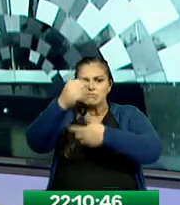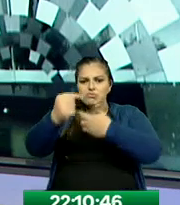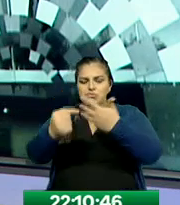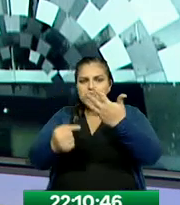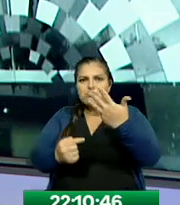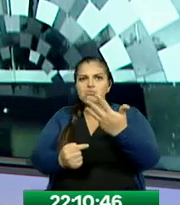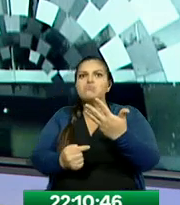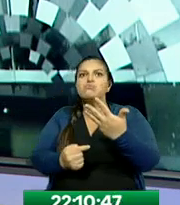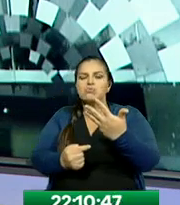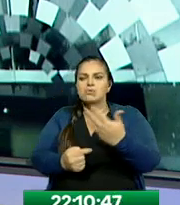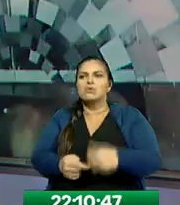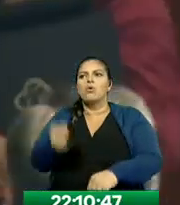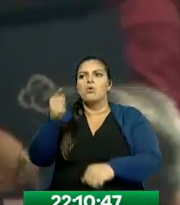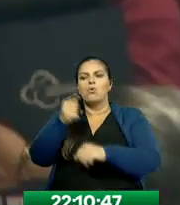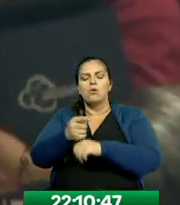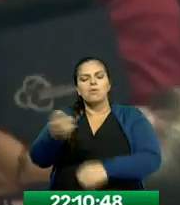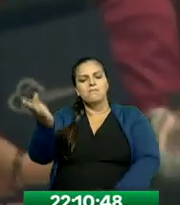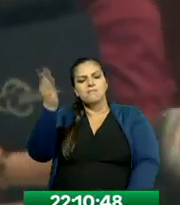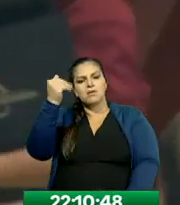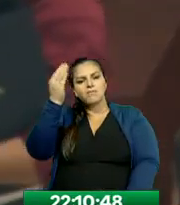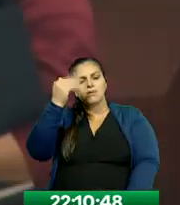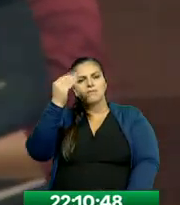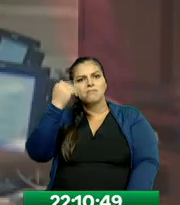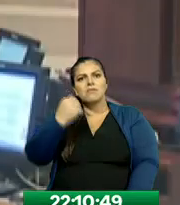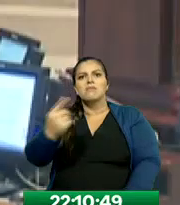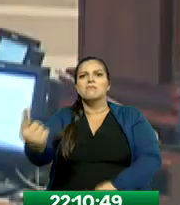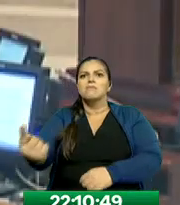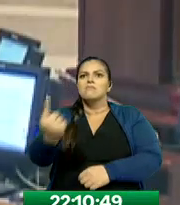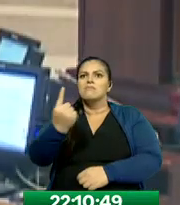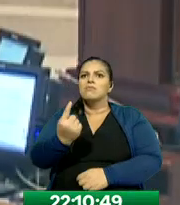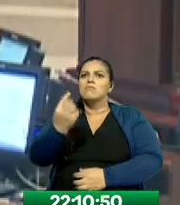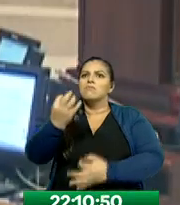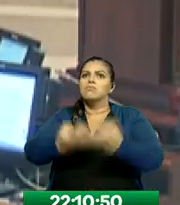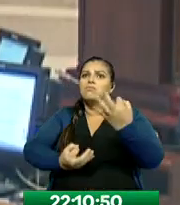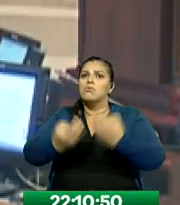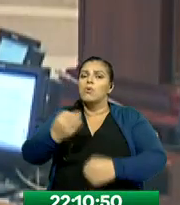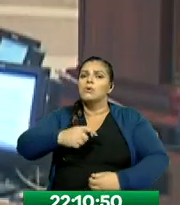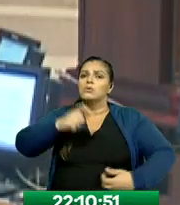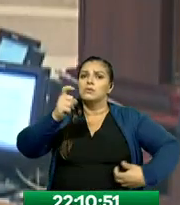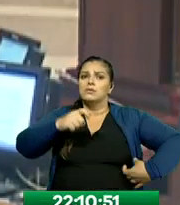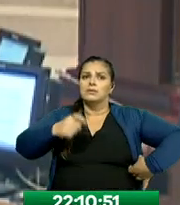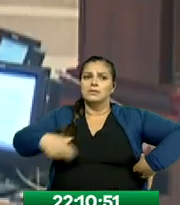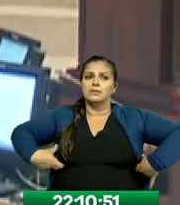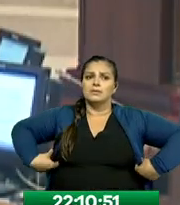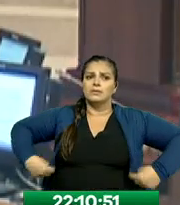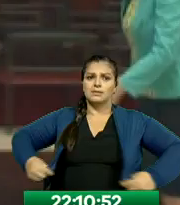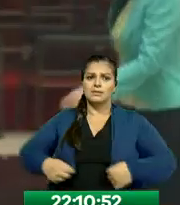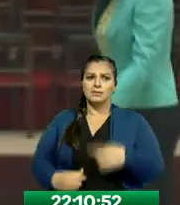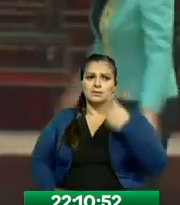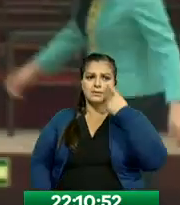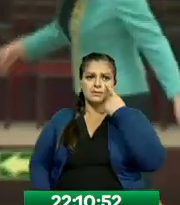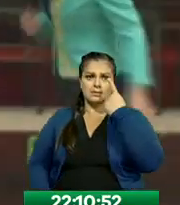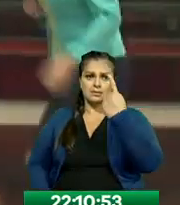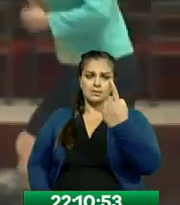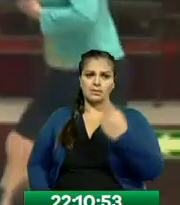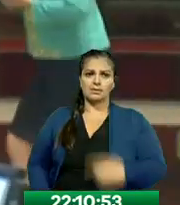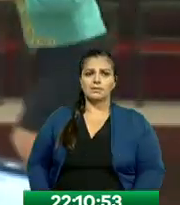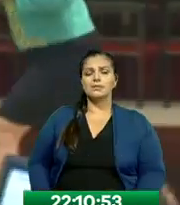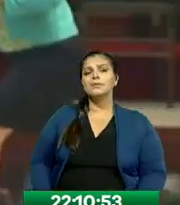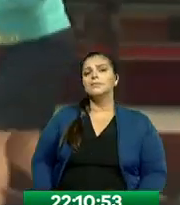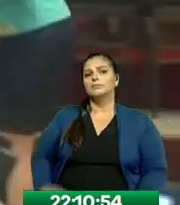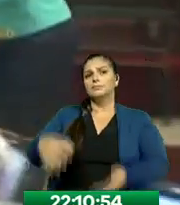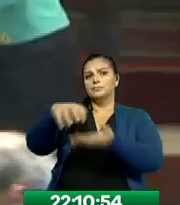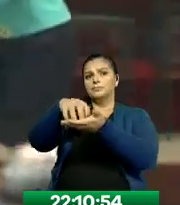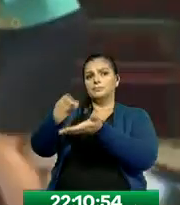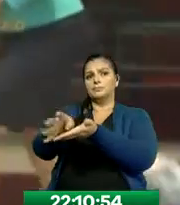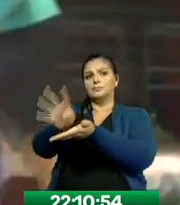autoridades. Las funciones del Estado. Ni bien las autoridades se aprestaban a entregar sus informes de labores, el bloque correísta